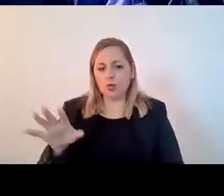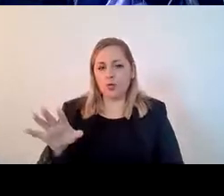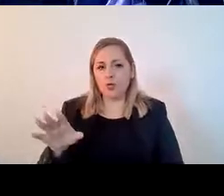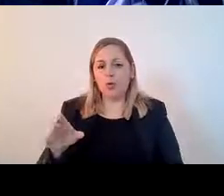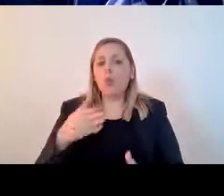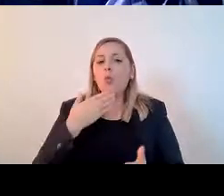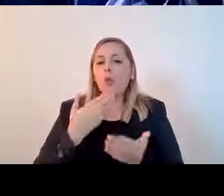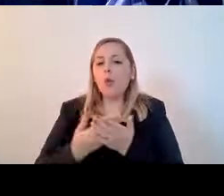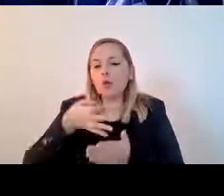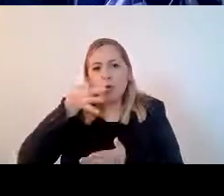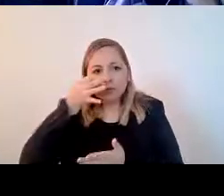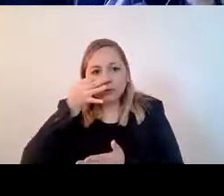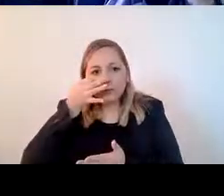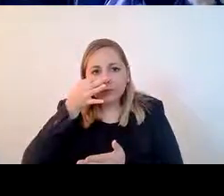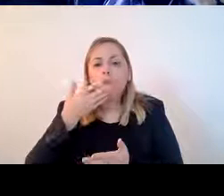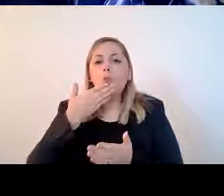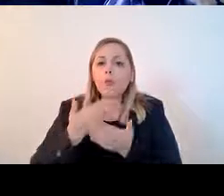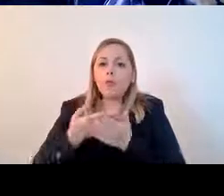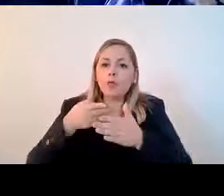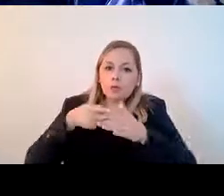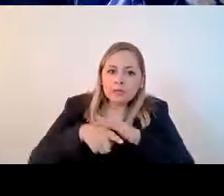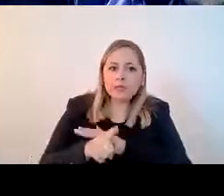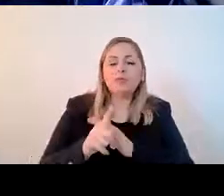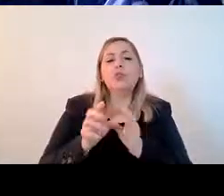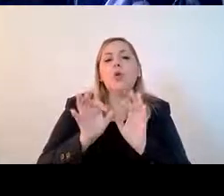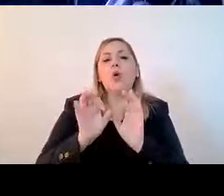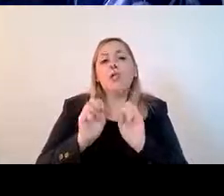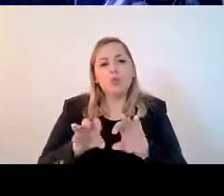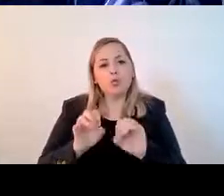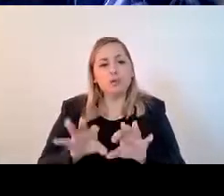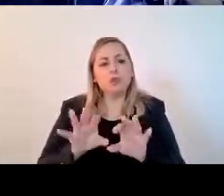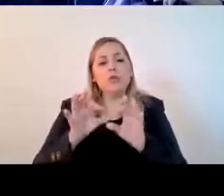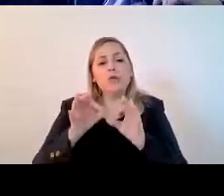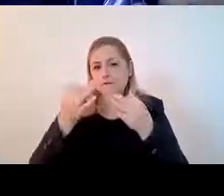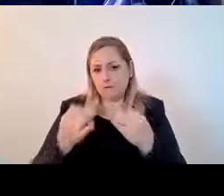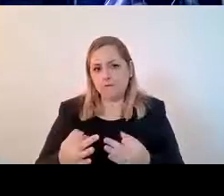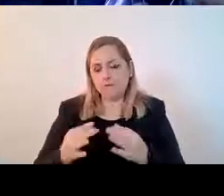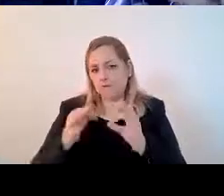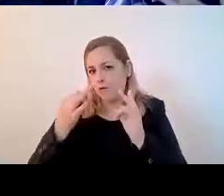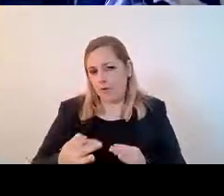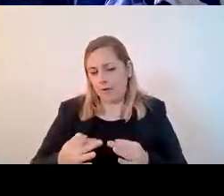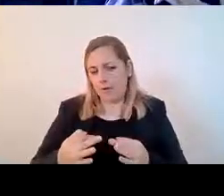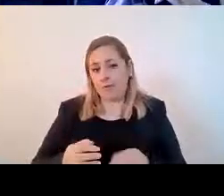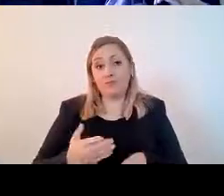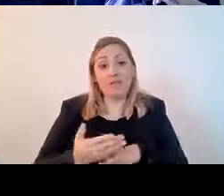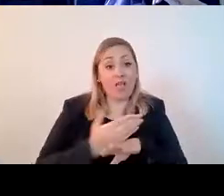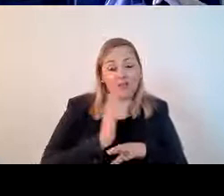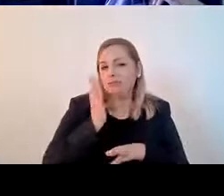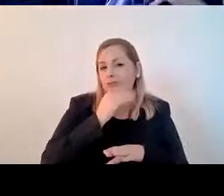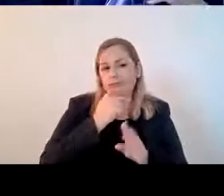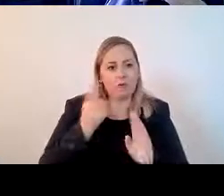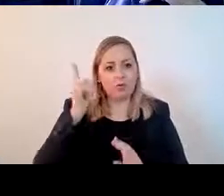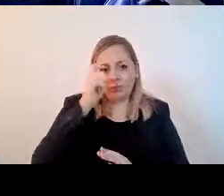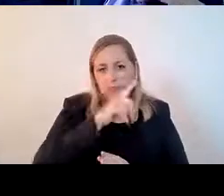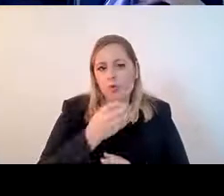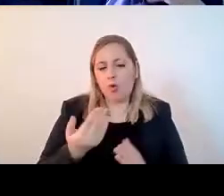a la educación formal. O sea, antes de la educación formal no había habido en ninguno de ellos dificultad o